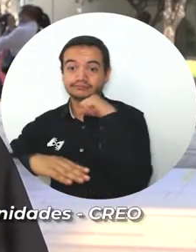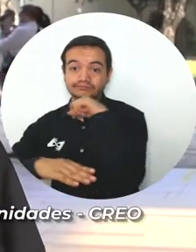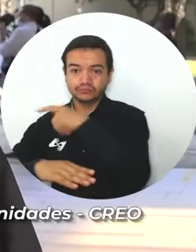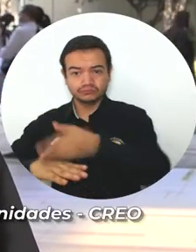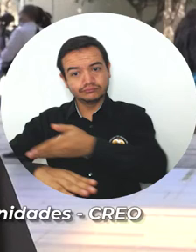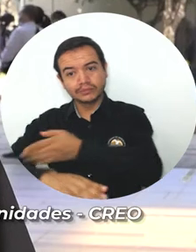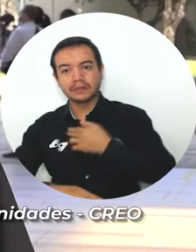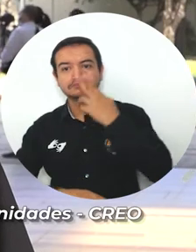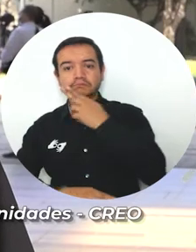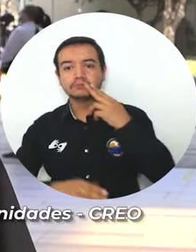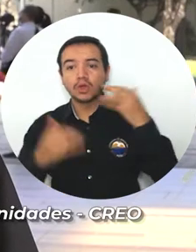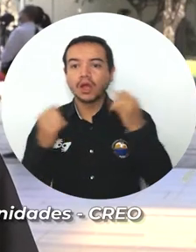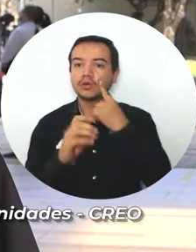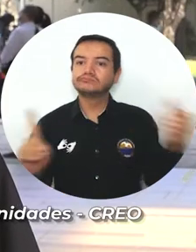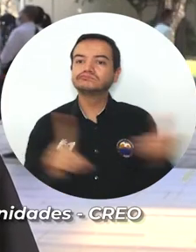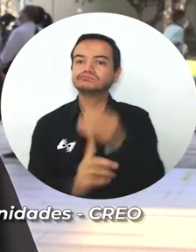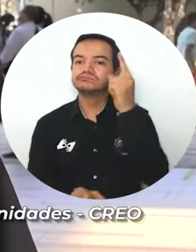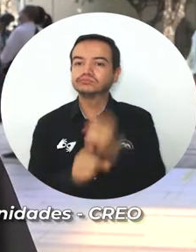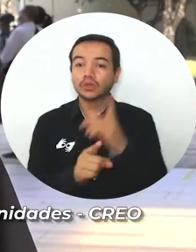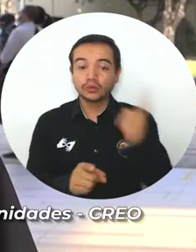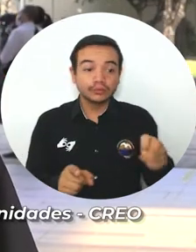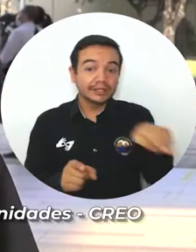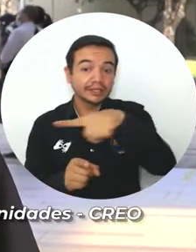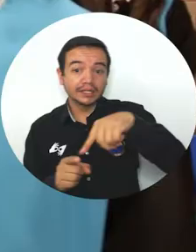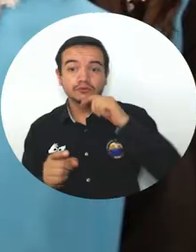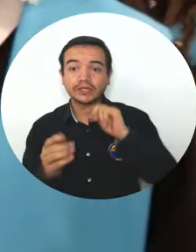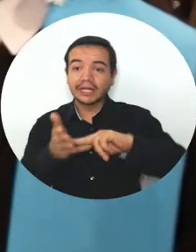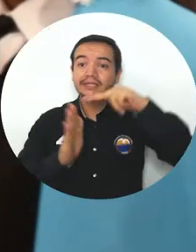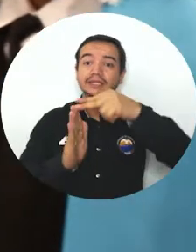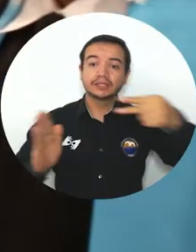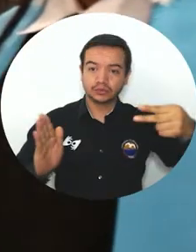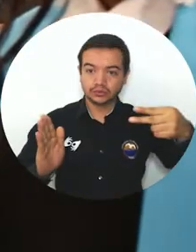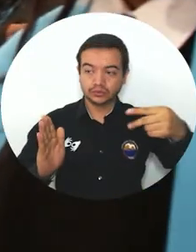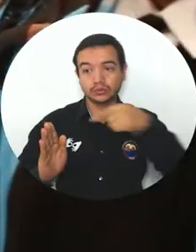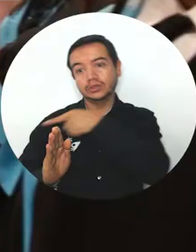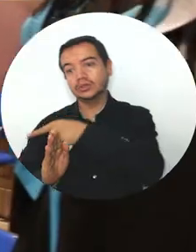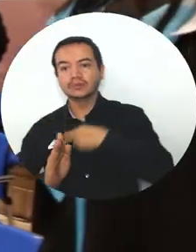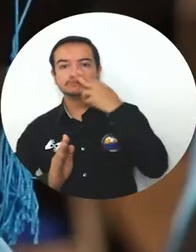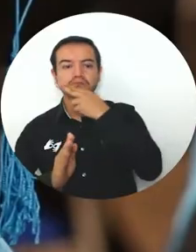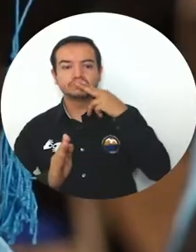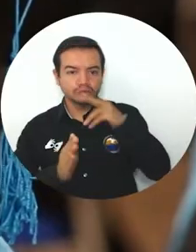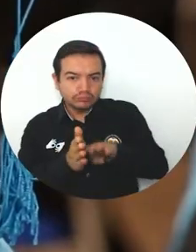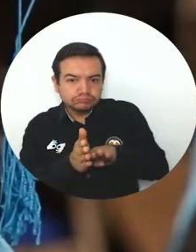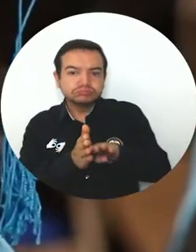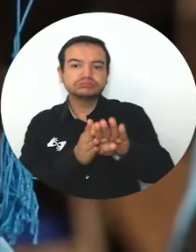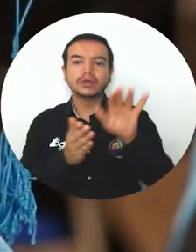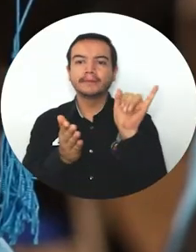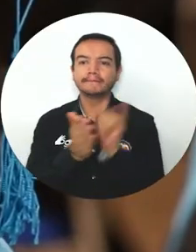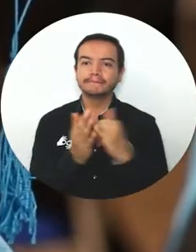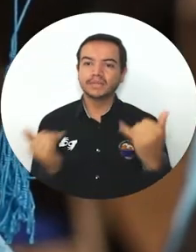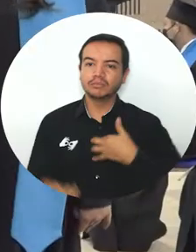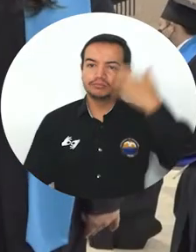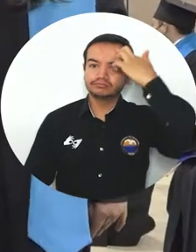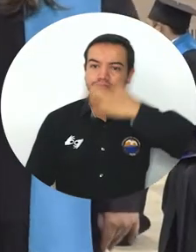a estos egresados que eran tecnólogos y en su primera temporada les hubo el compromiso de que desarrollaran su ciclo profesional y